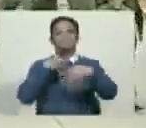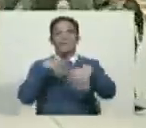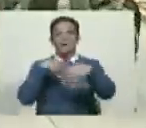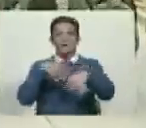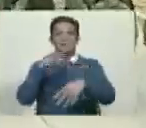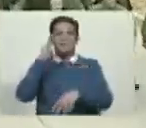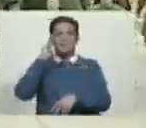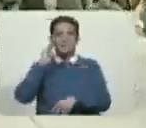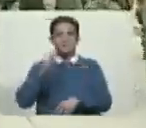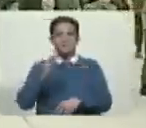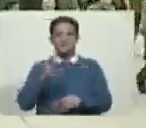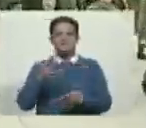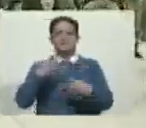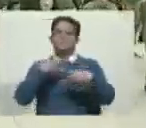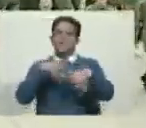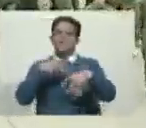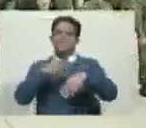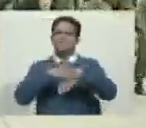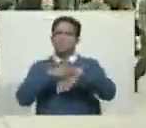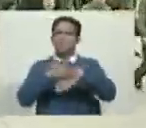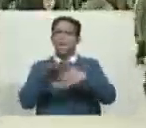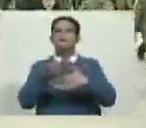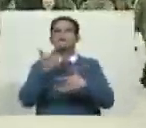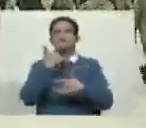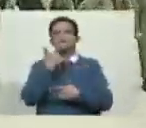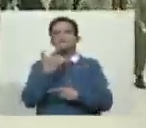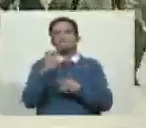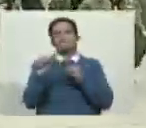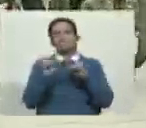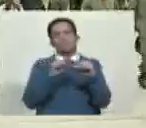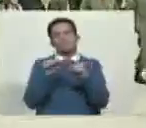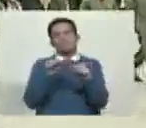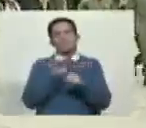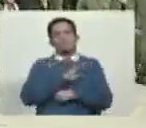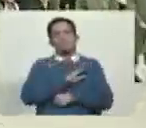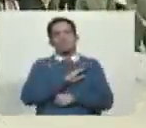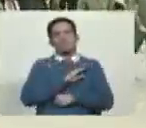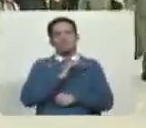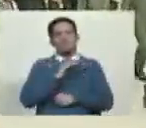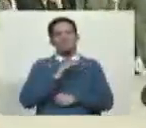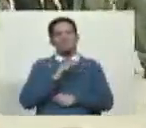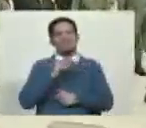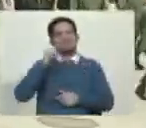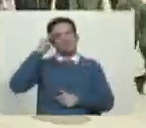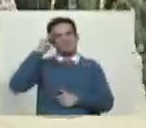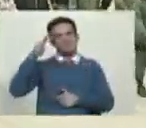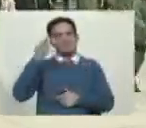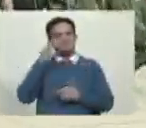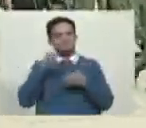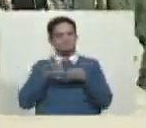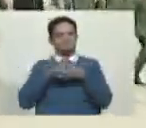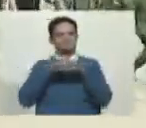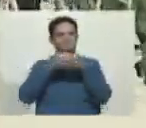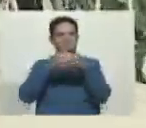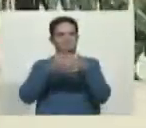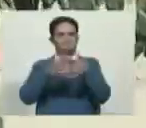que hacen las tropas para trasladarse de un lugar a otro y que tiene un